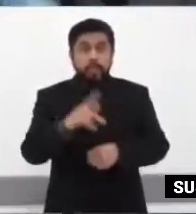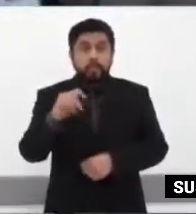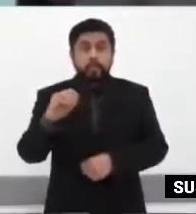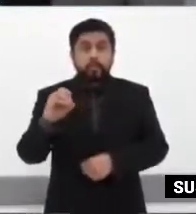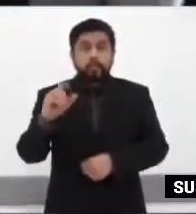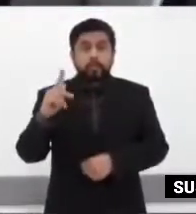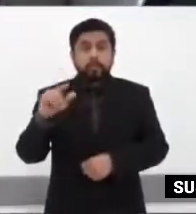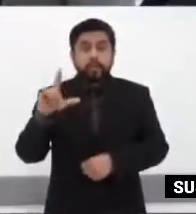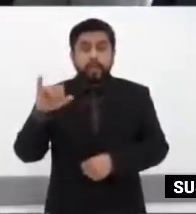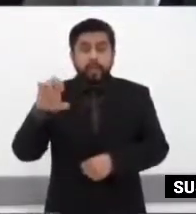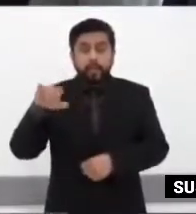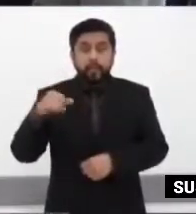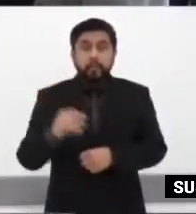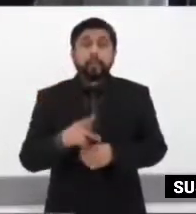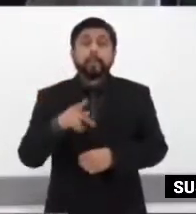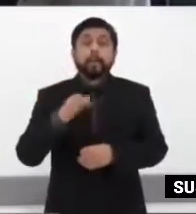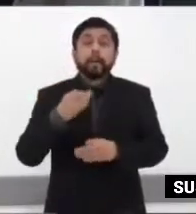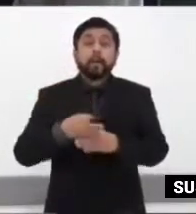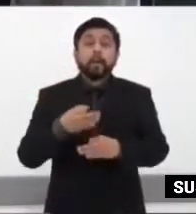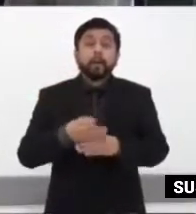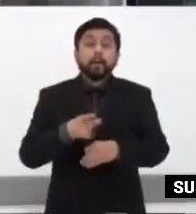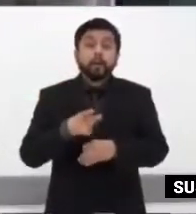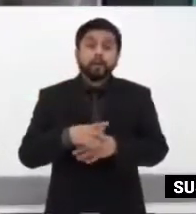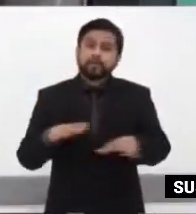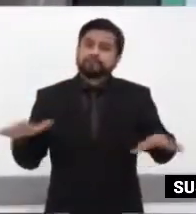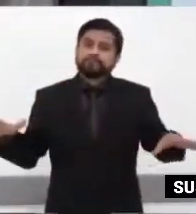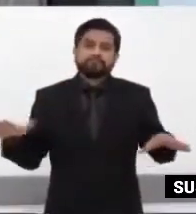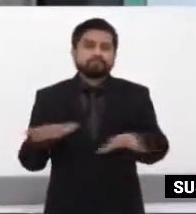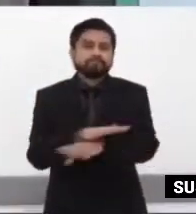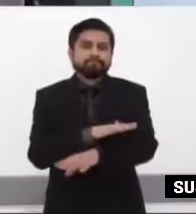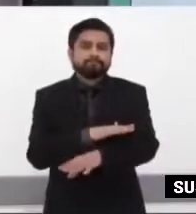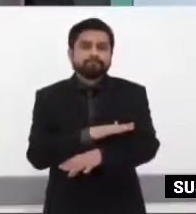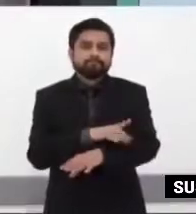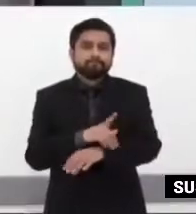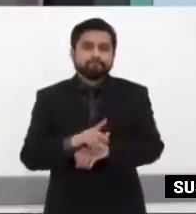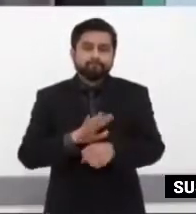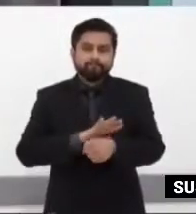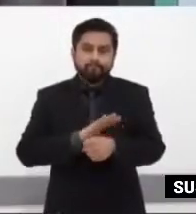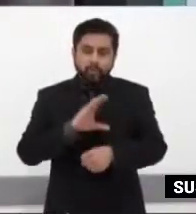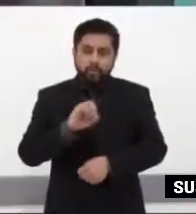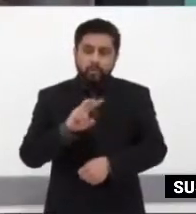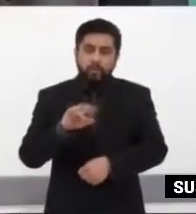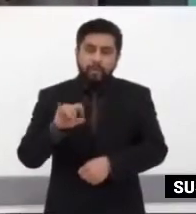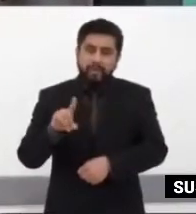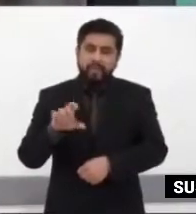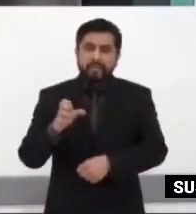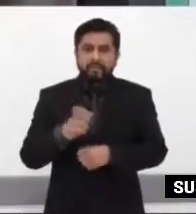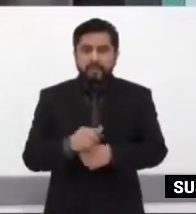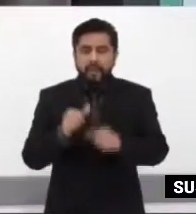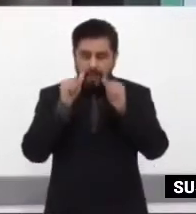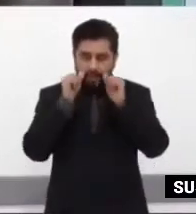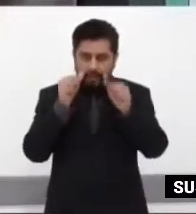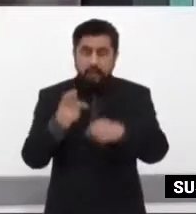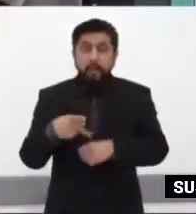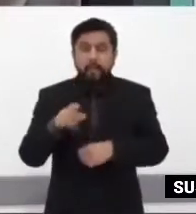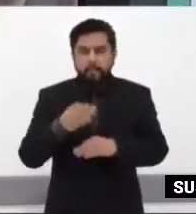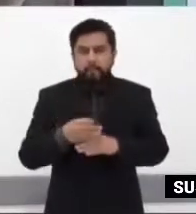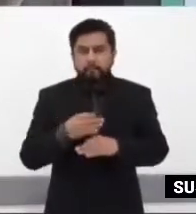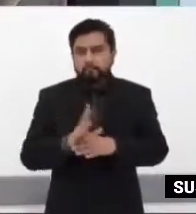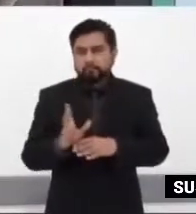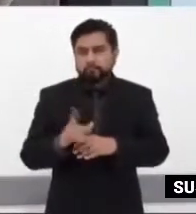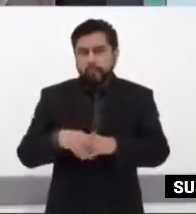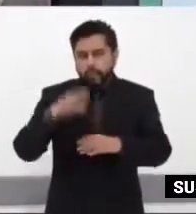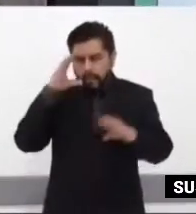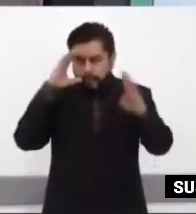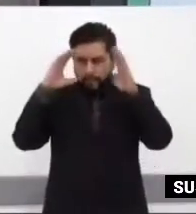la pandemia se va a convertir en un hospital COVID. Sin embargo, tenemos la necesidad de dar atención a pacientes no COVID. Por lo tanto, se tiene